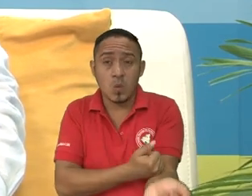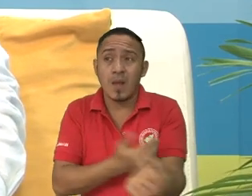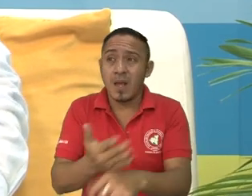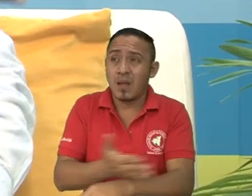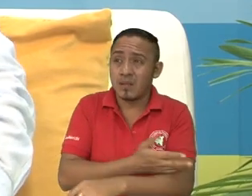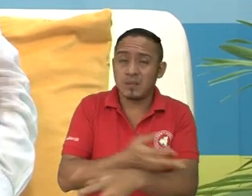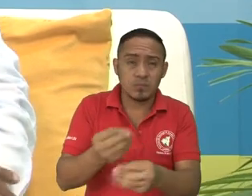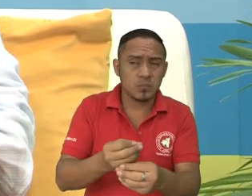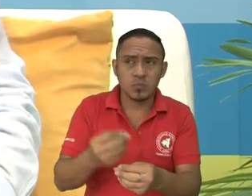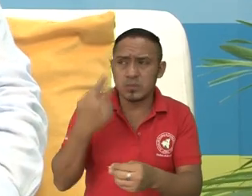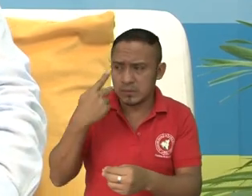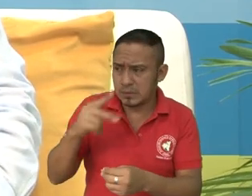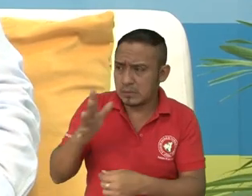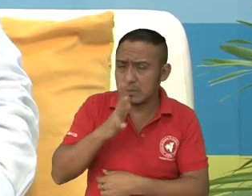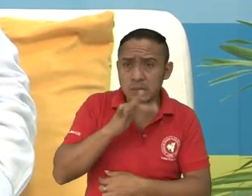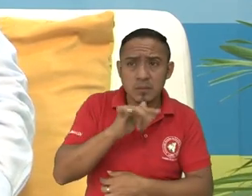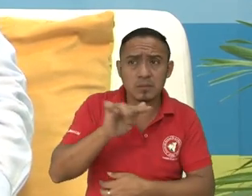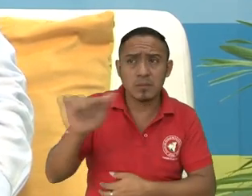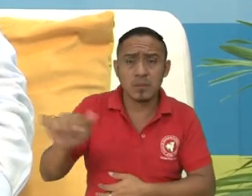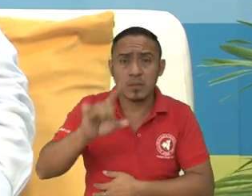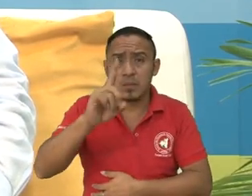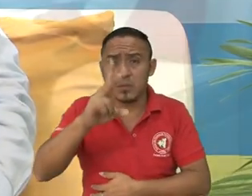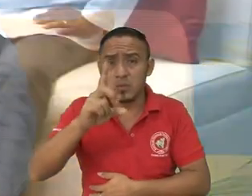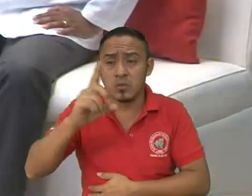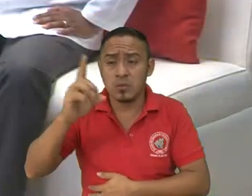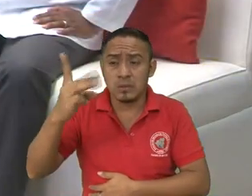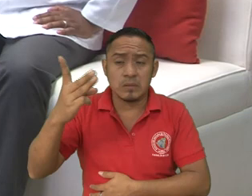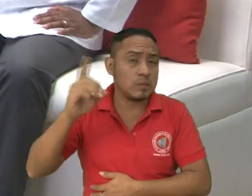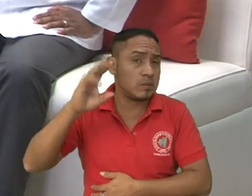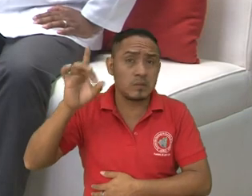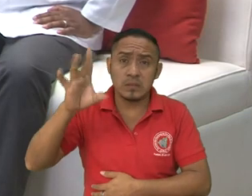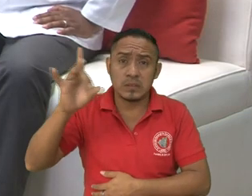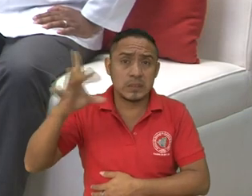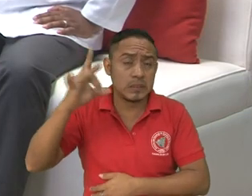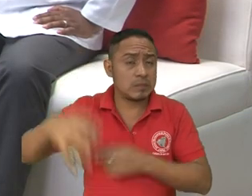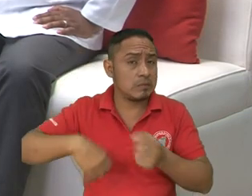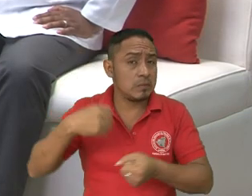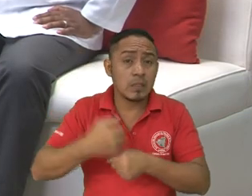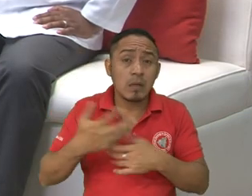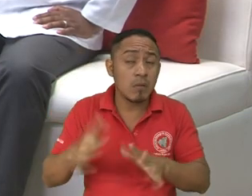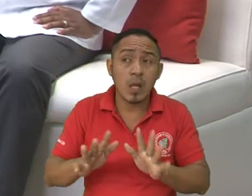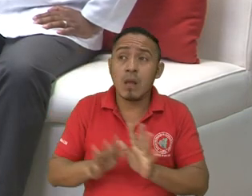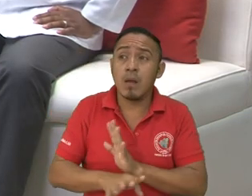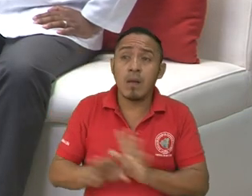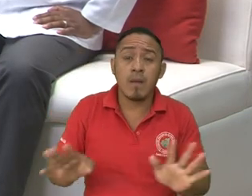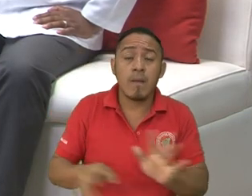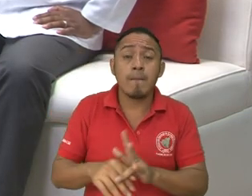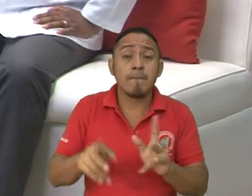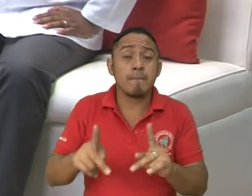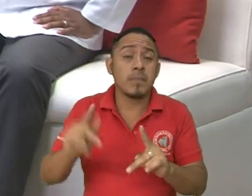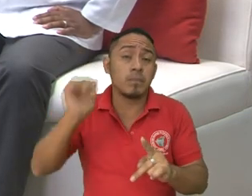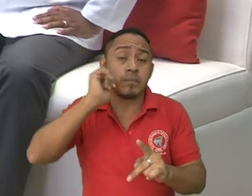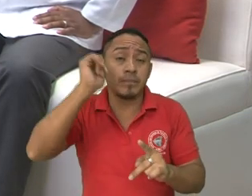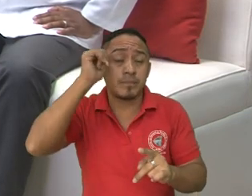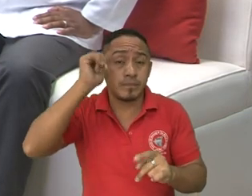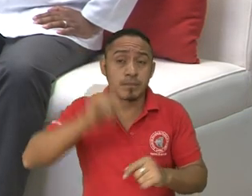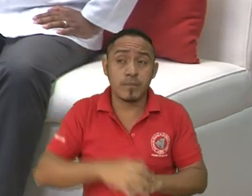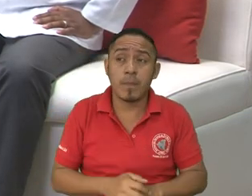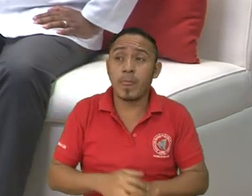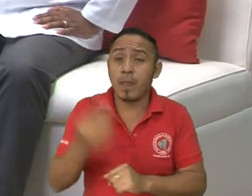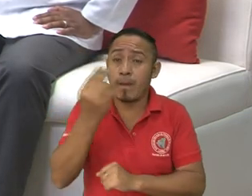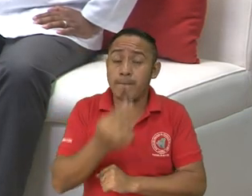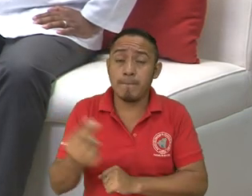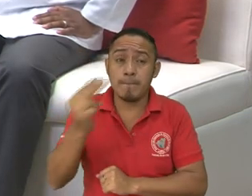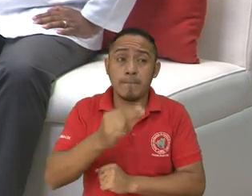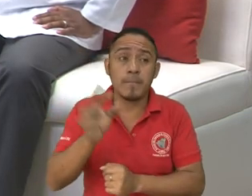lo veíamos y en chavalos de 12, 13, 15 Exactamente. Años. Y ya no hablemos, pues, de las personas adultas, el consumo de la